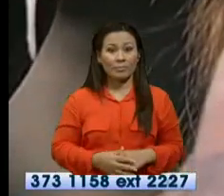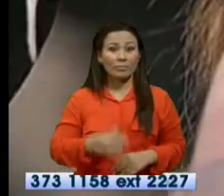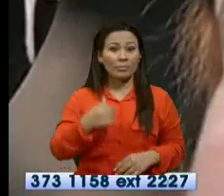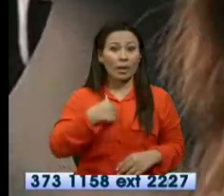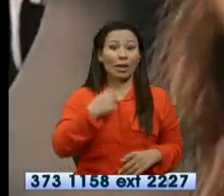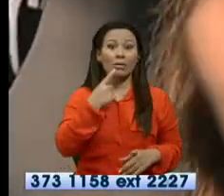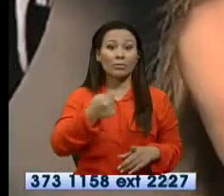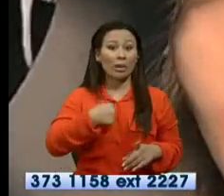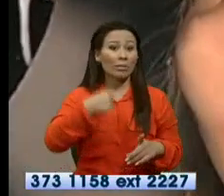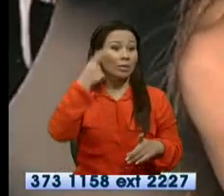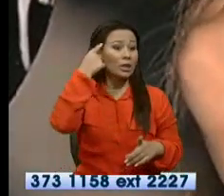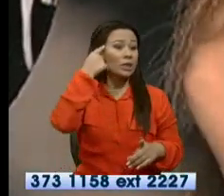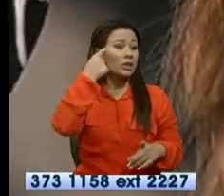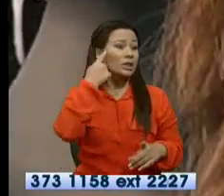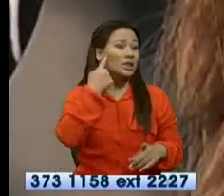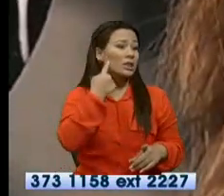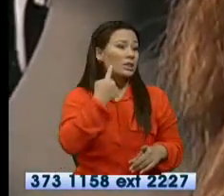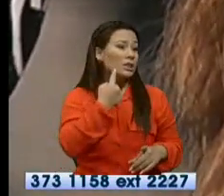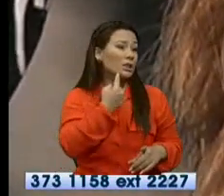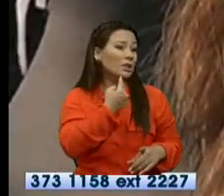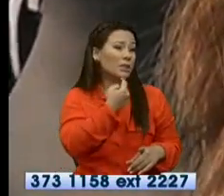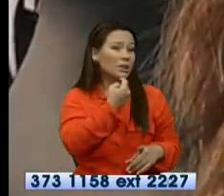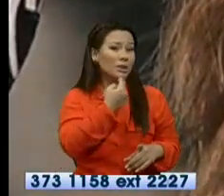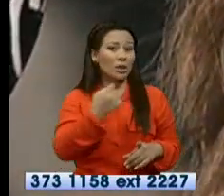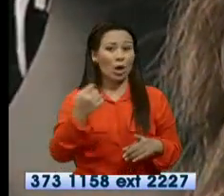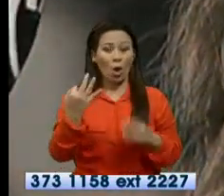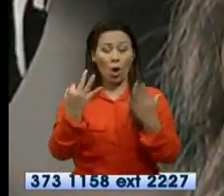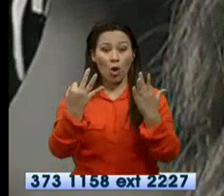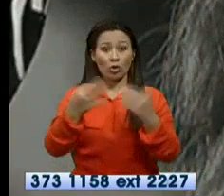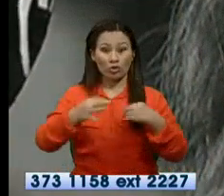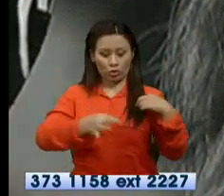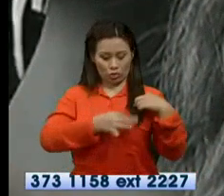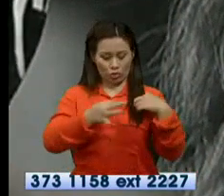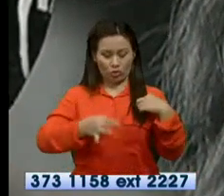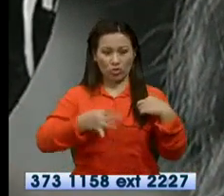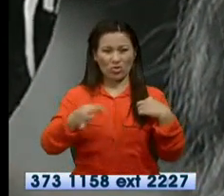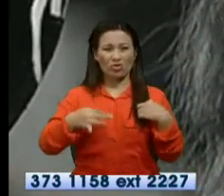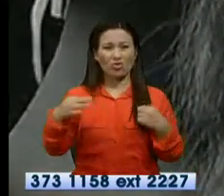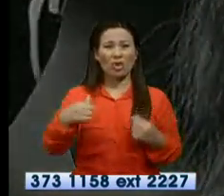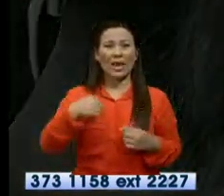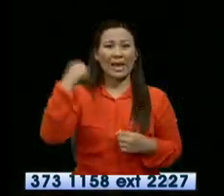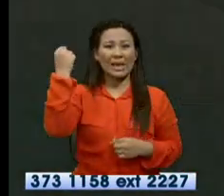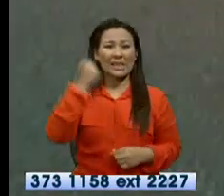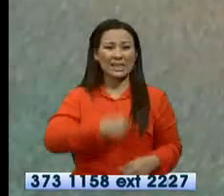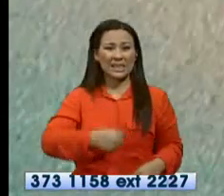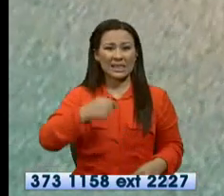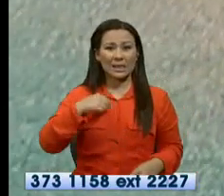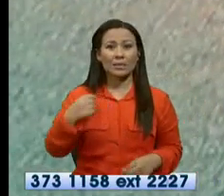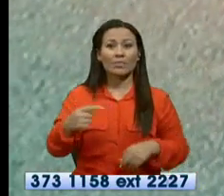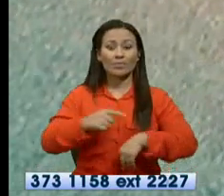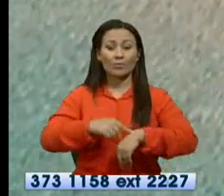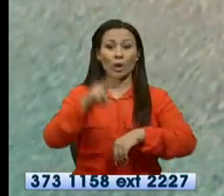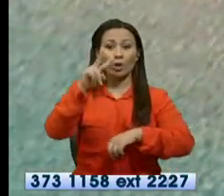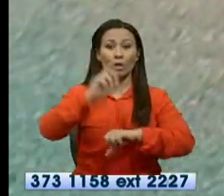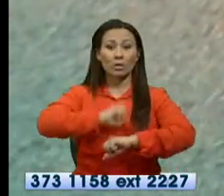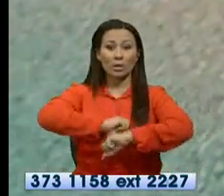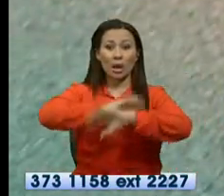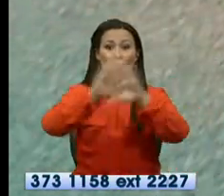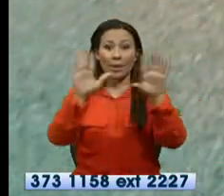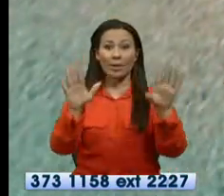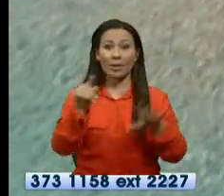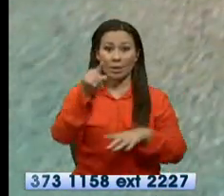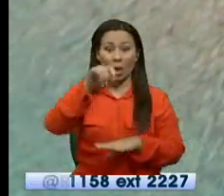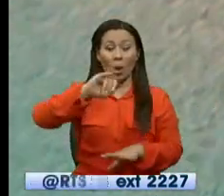Aquí solo tiene una sola. Acá tengo 8 puntos, que es por aquí, por el pecho. A las 2 de la madrugada, esta